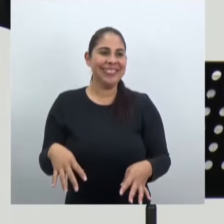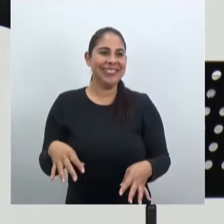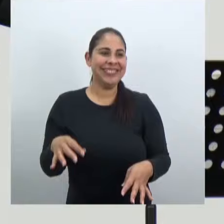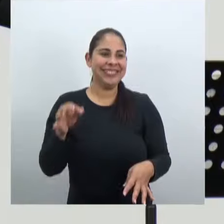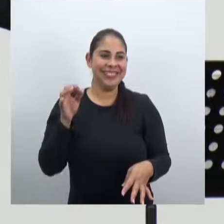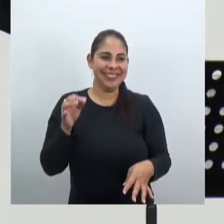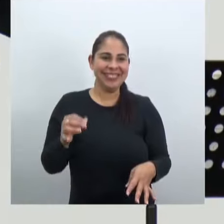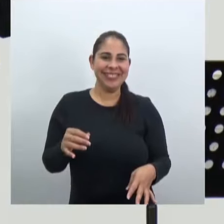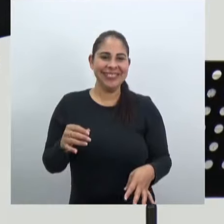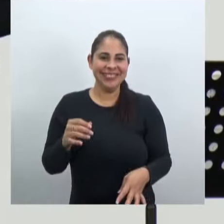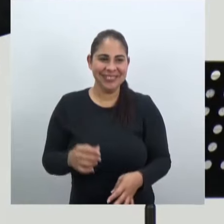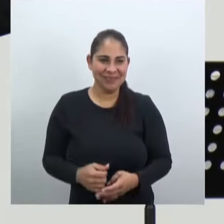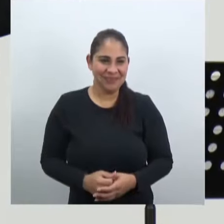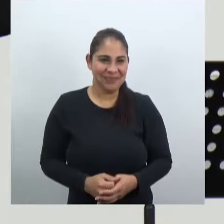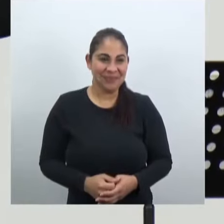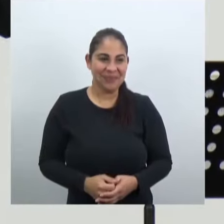así.